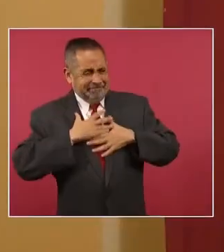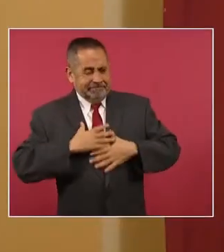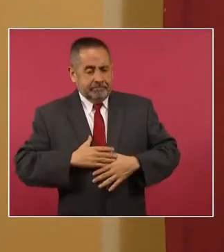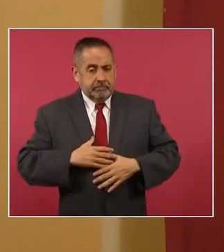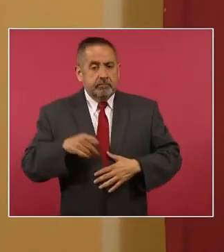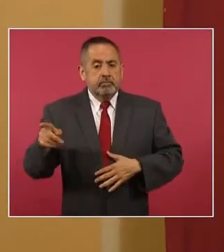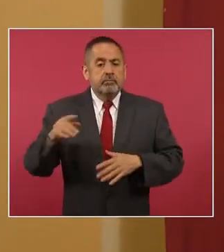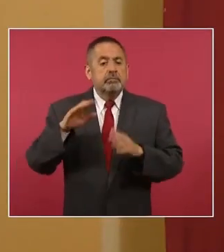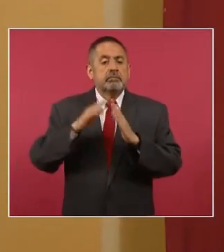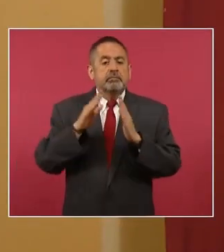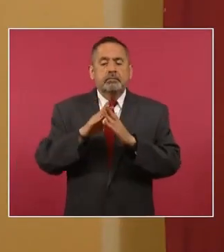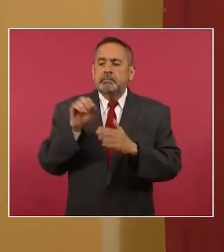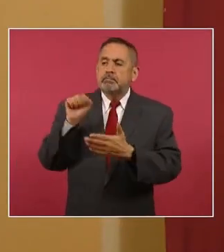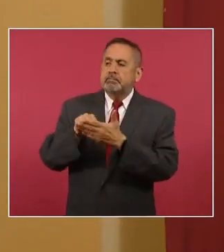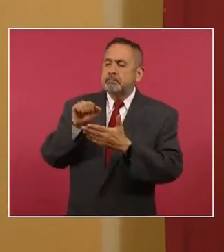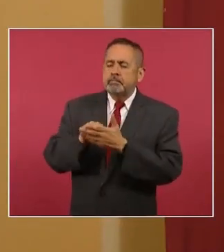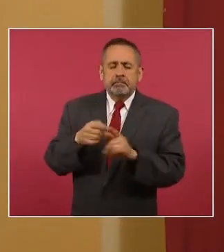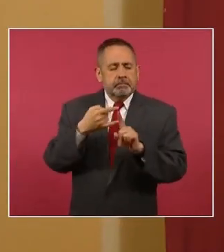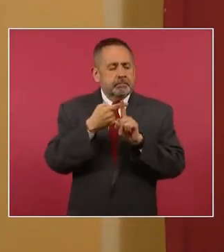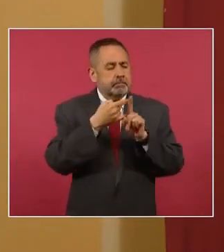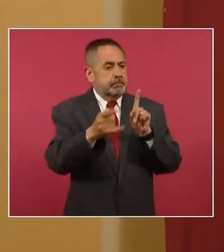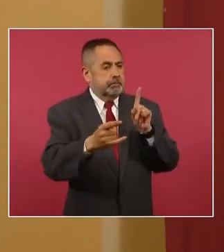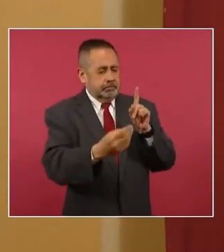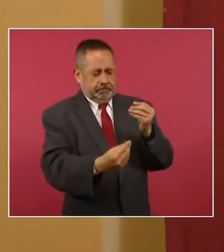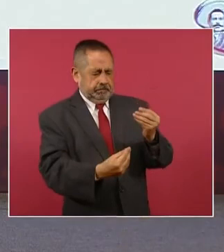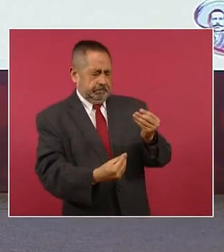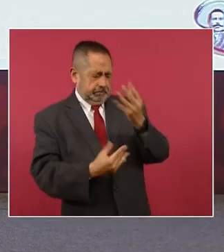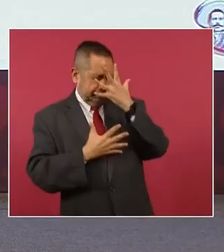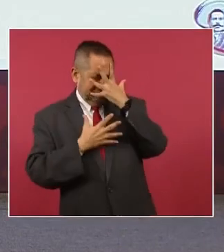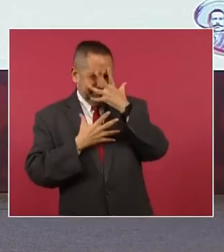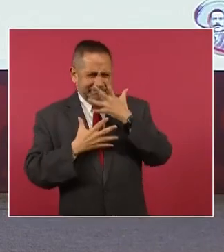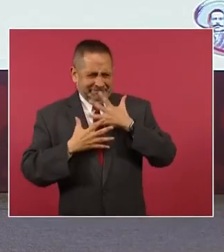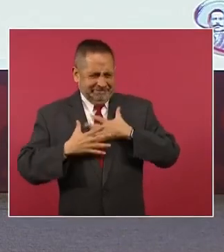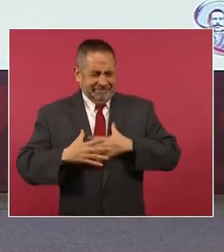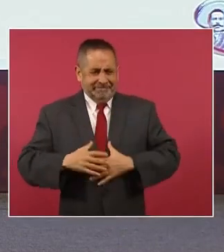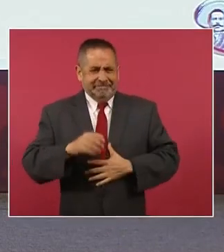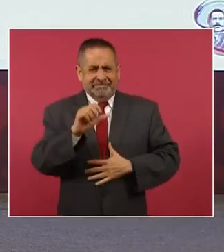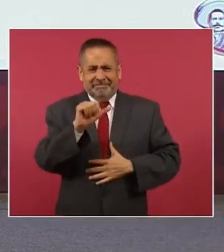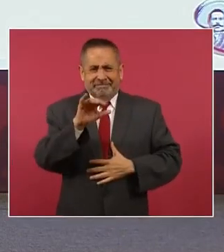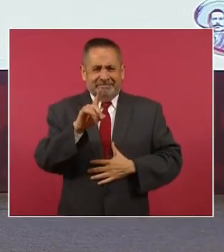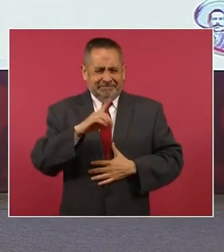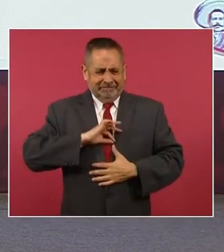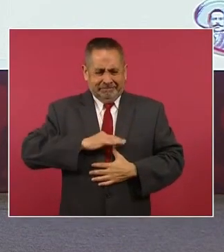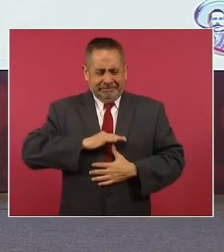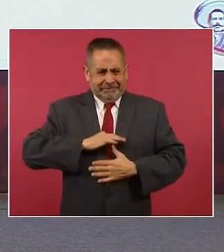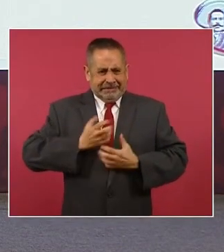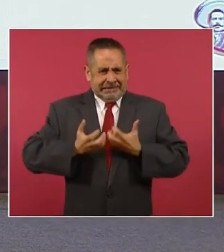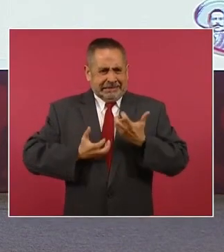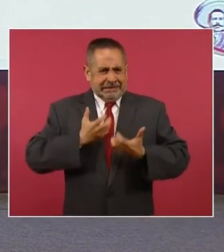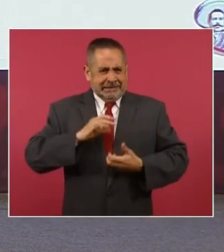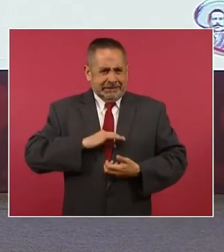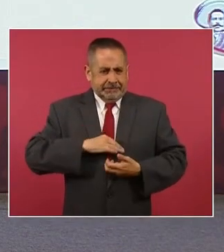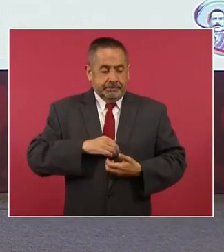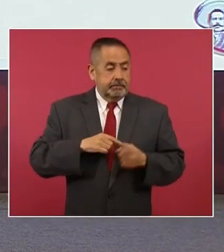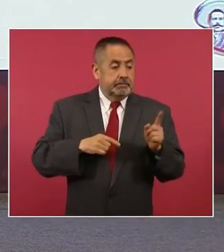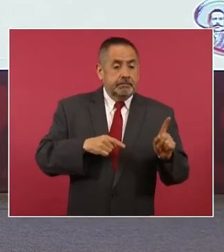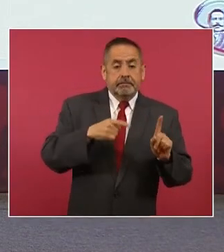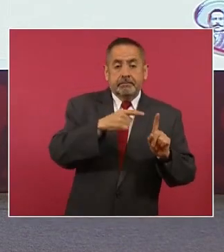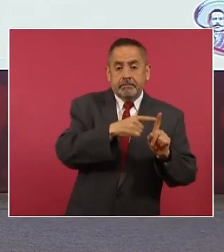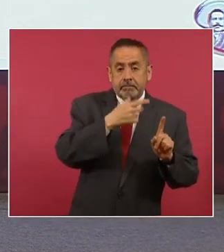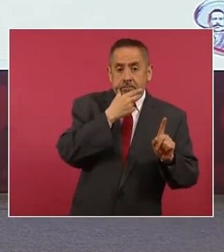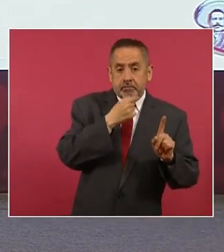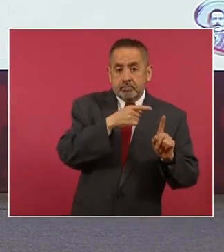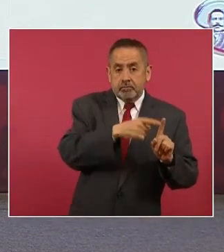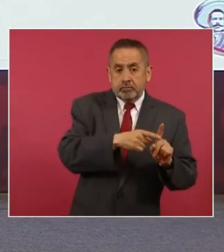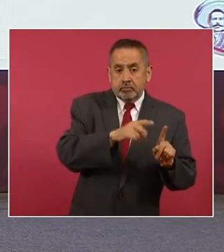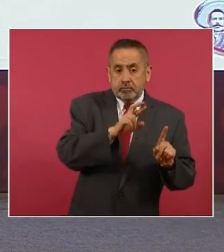de su domicilio. Rubicel fue identificado como el autor material y